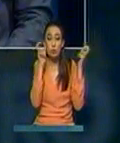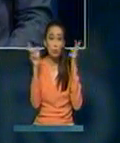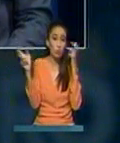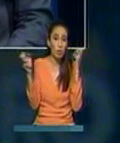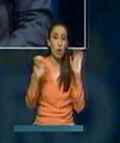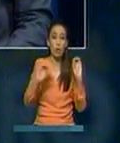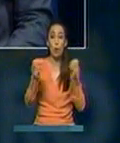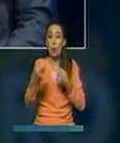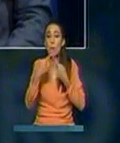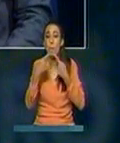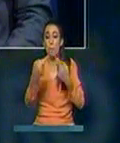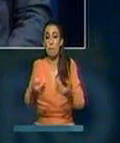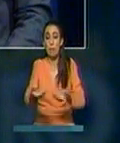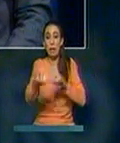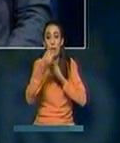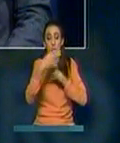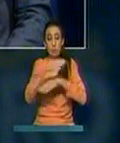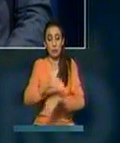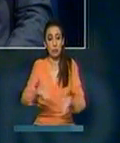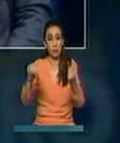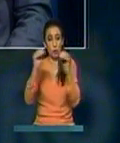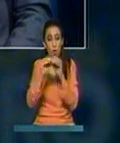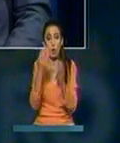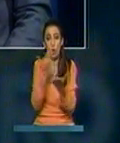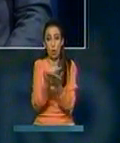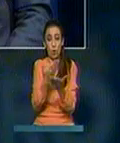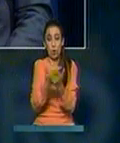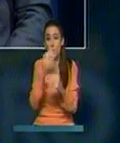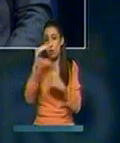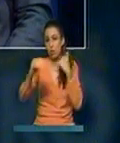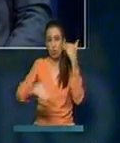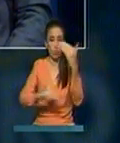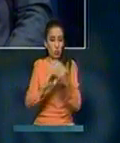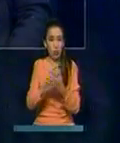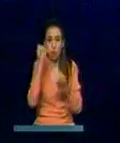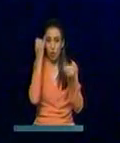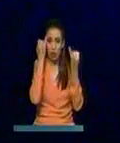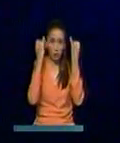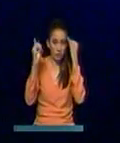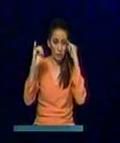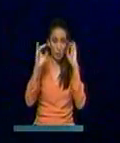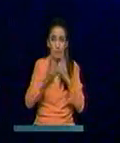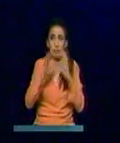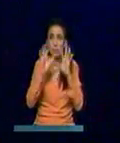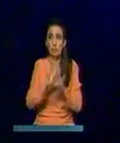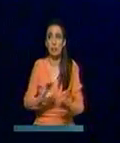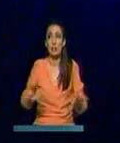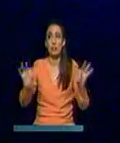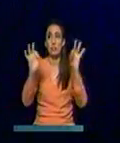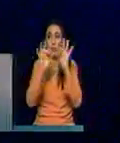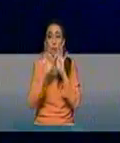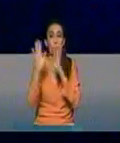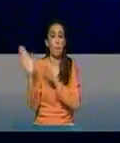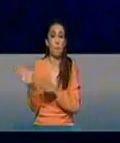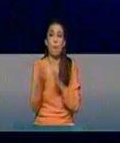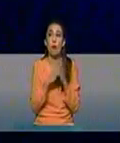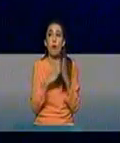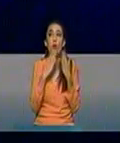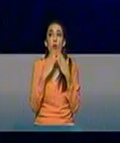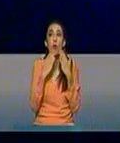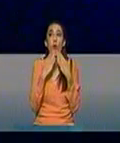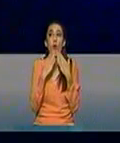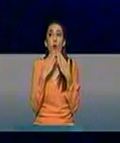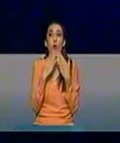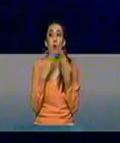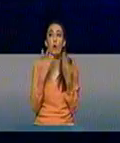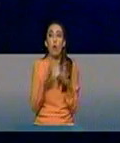de los panelistas en Quito. Yo creo que todas estas ideas son muy innovadoras y creo que apuntan de manera eficiente